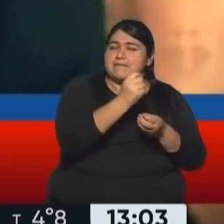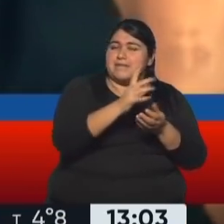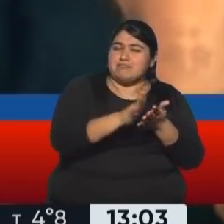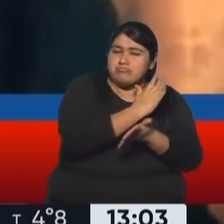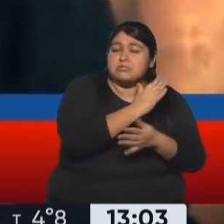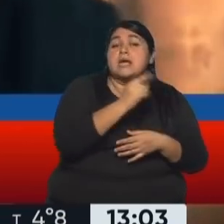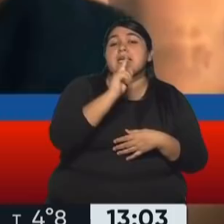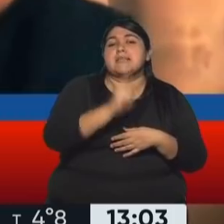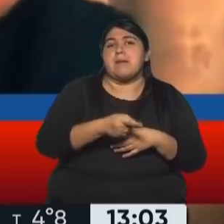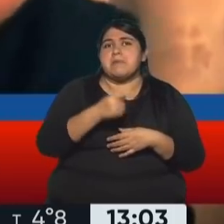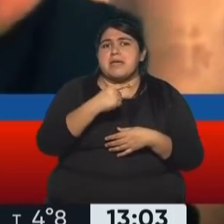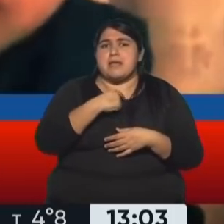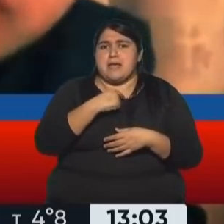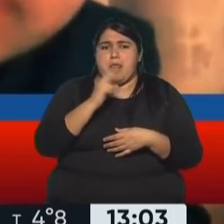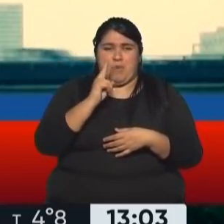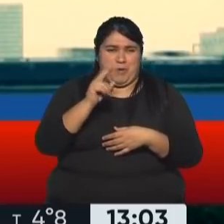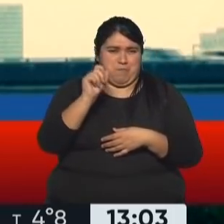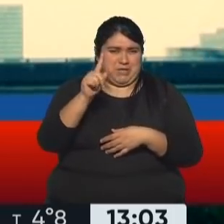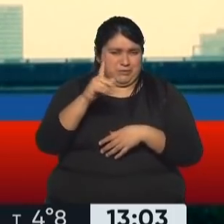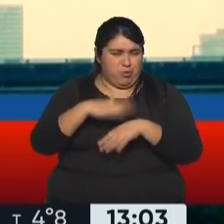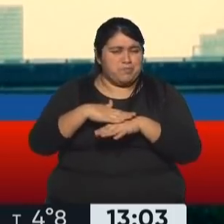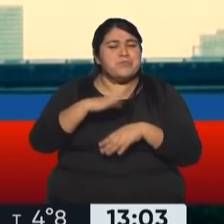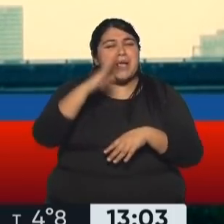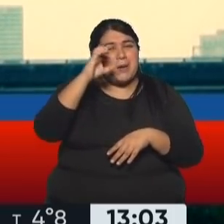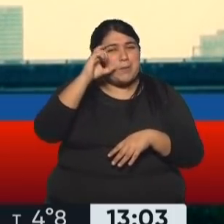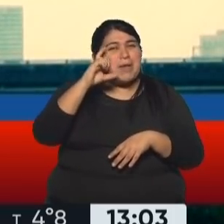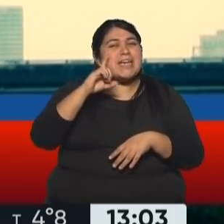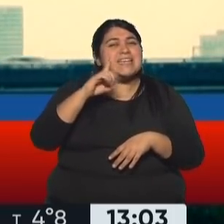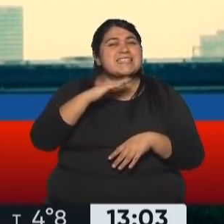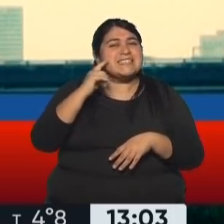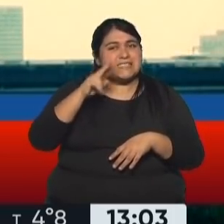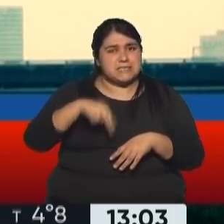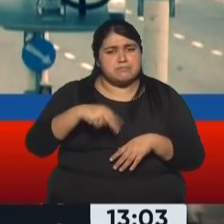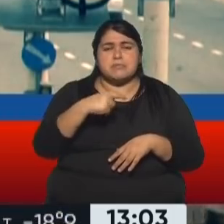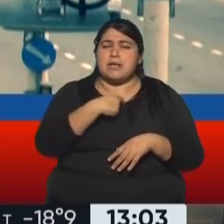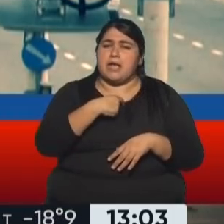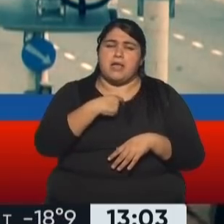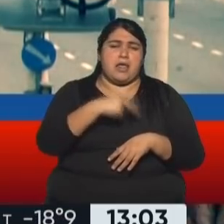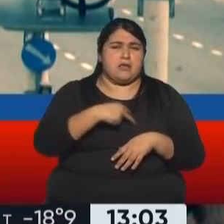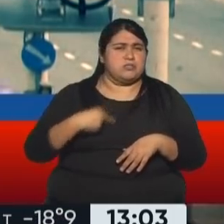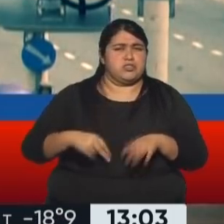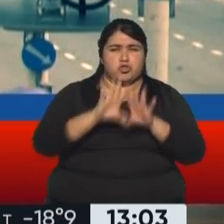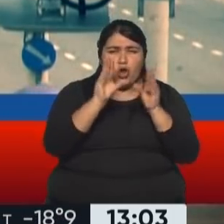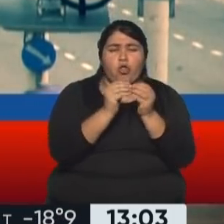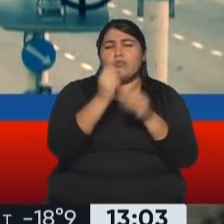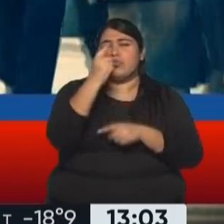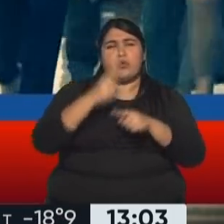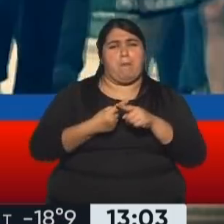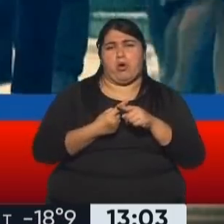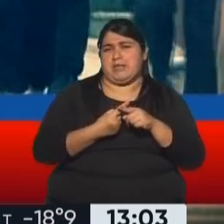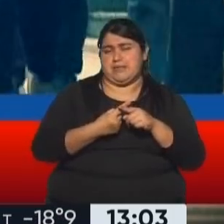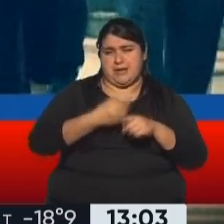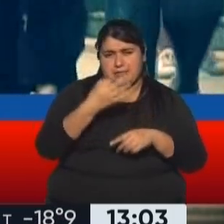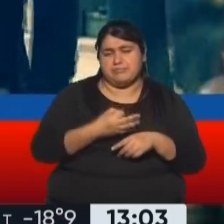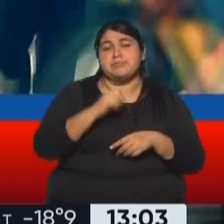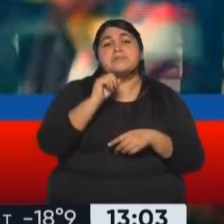la amenaza representada por Beijing y a cuestionar la política de una sola China, impulsada en los 70 por Estados Unidos y